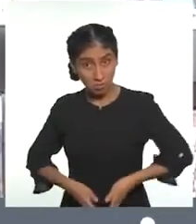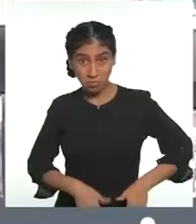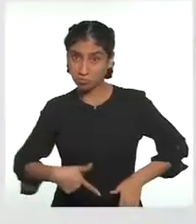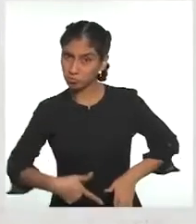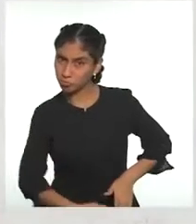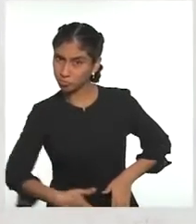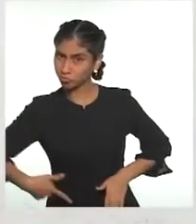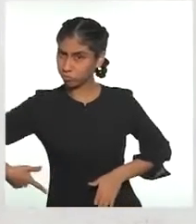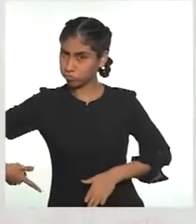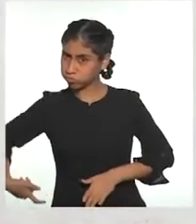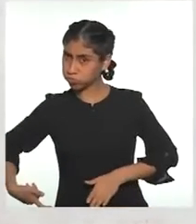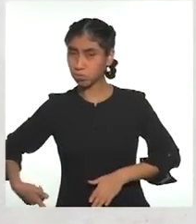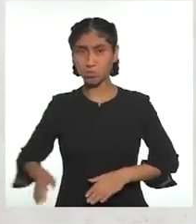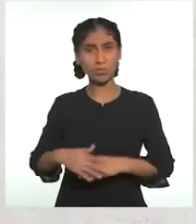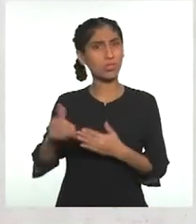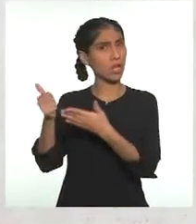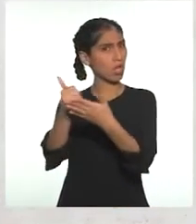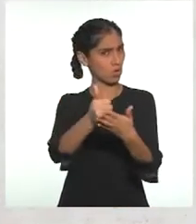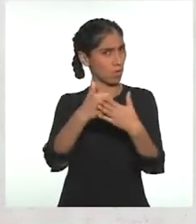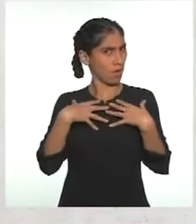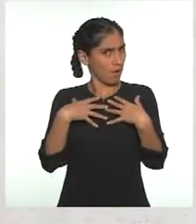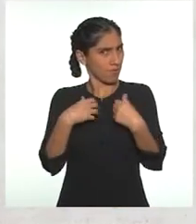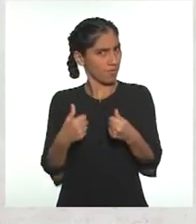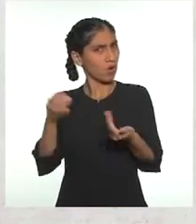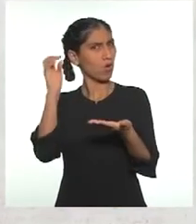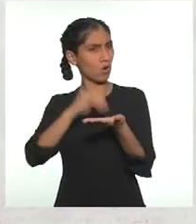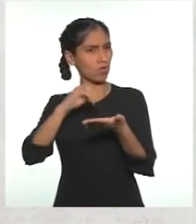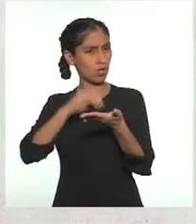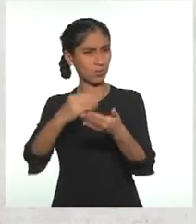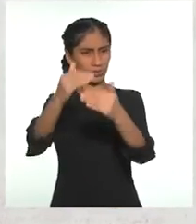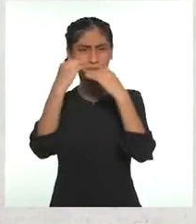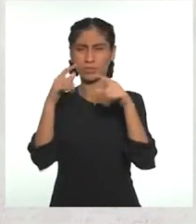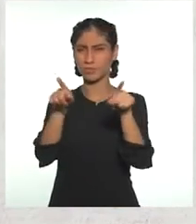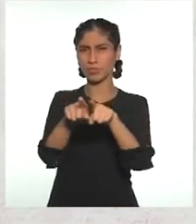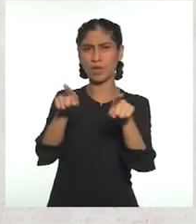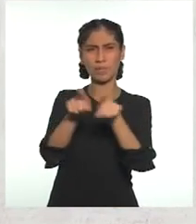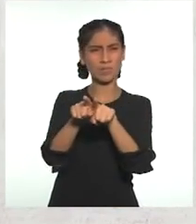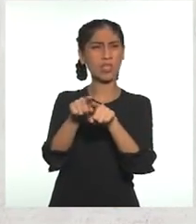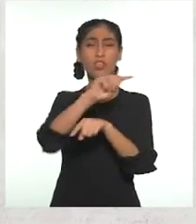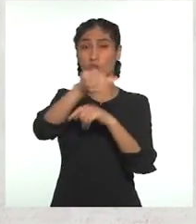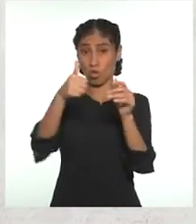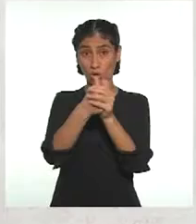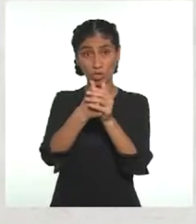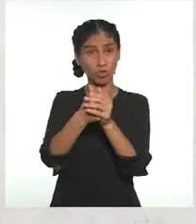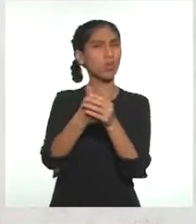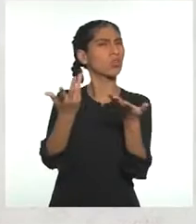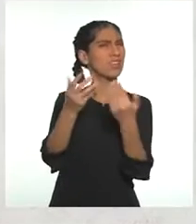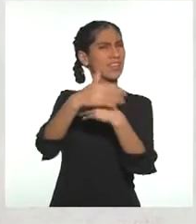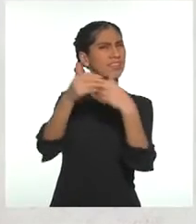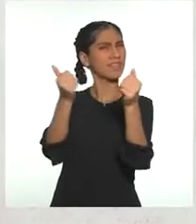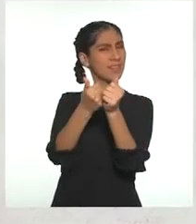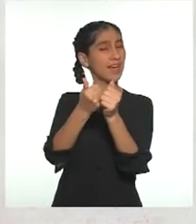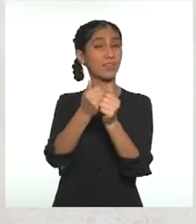rehidratación. Las medidas mencionadas fueron impulsadas desde el gobierno y el Ministerio de Salud, quienes